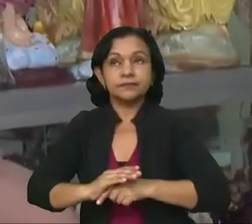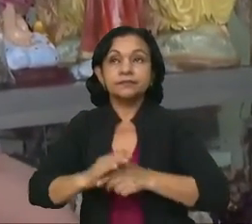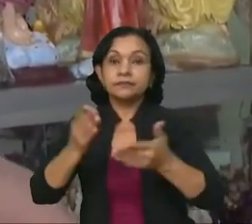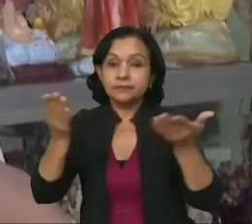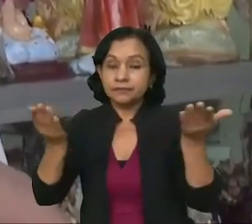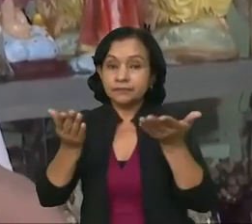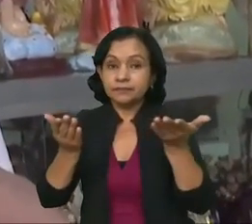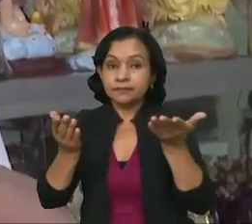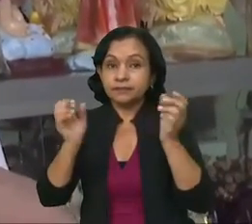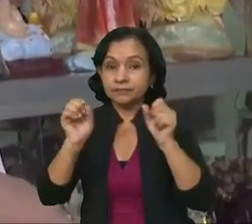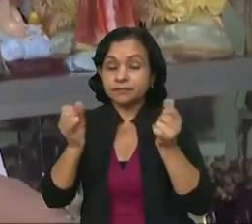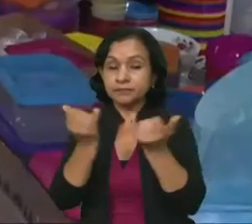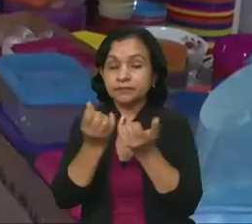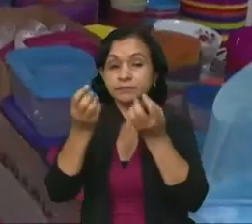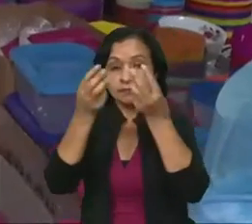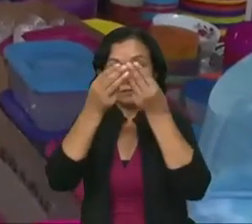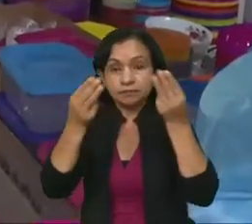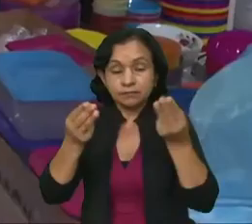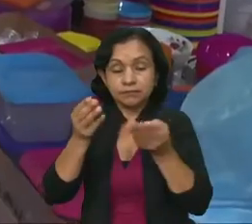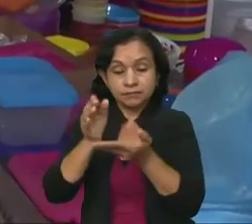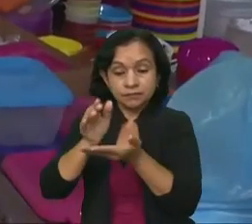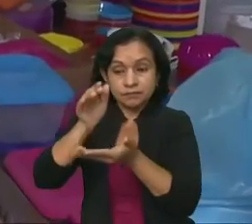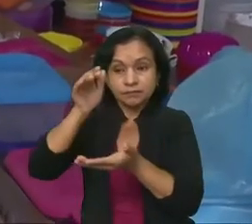dependiendo también el material.